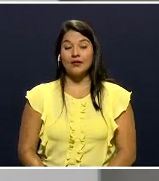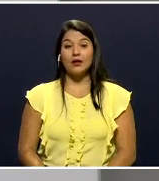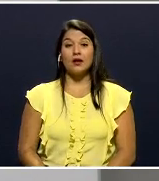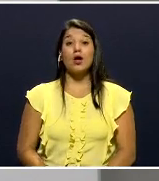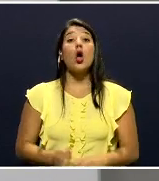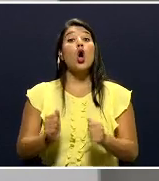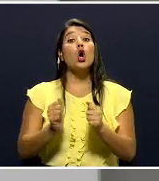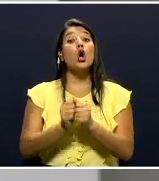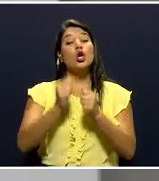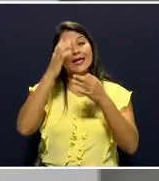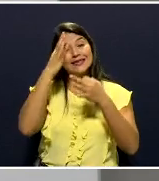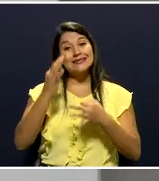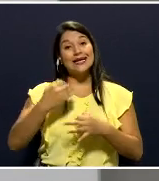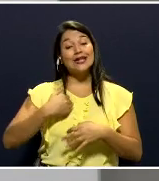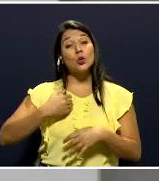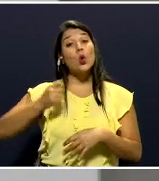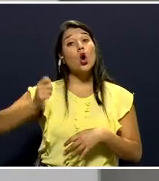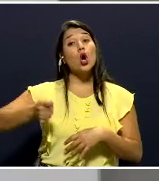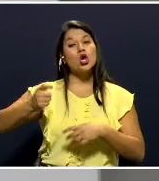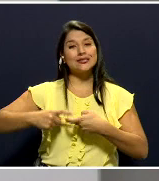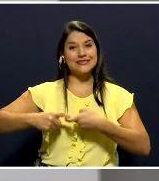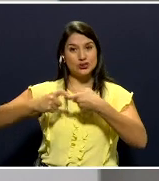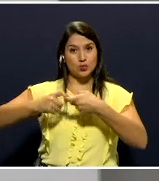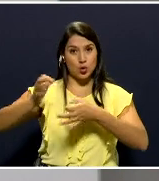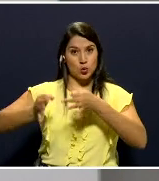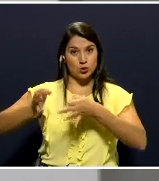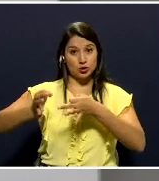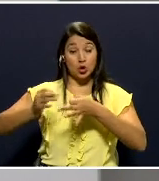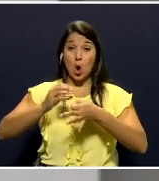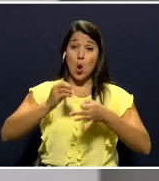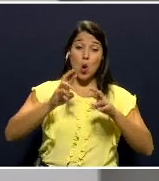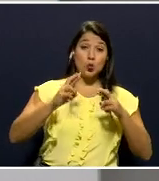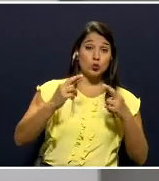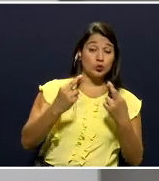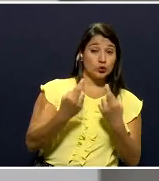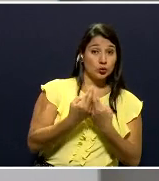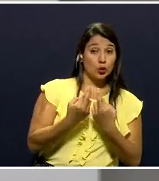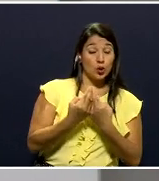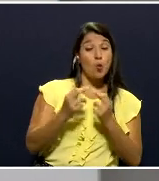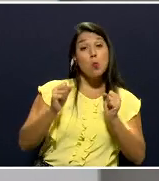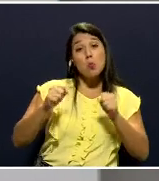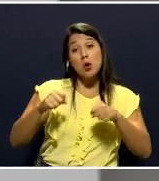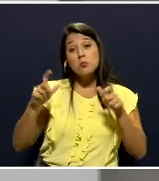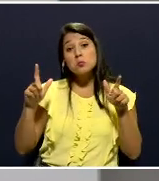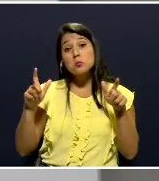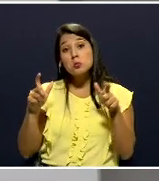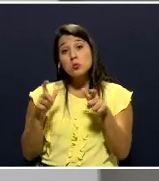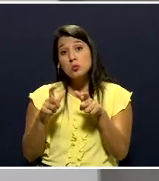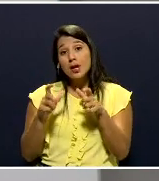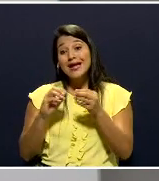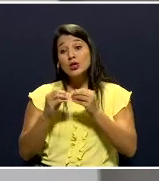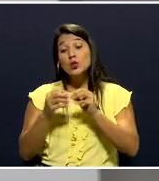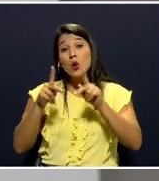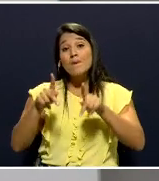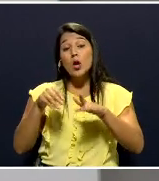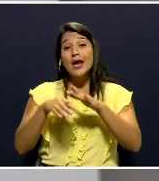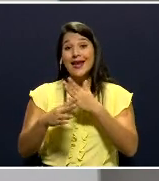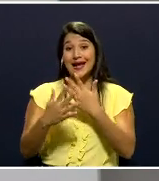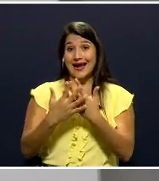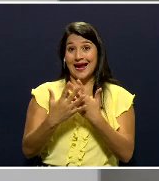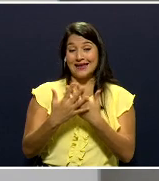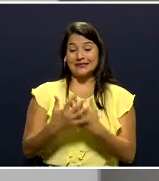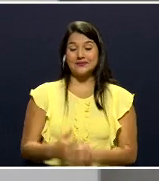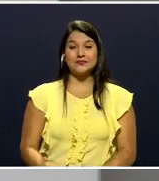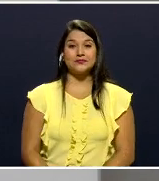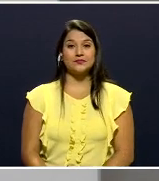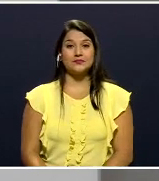medida adoptada por la Corte de suspender juicios y audiencias, podría disminuir la cantidad de privados de libertad en estas